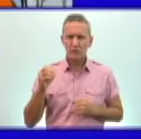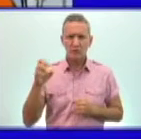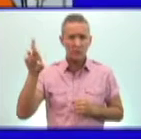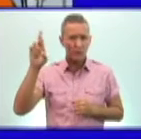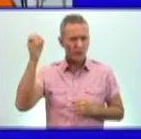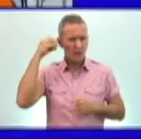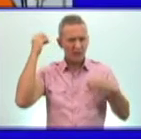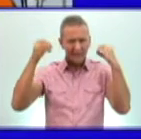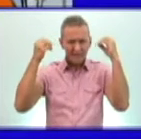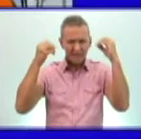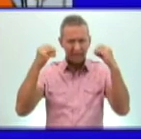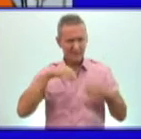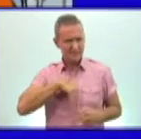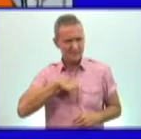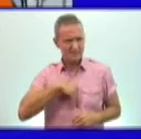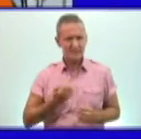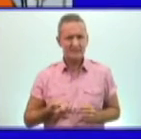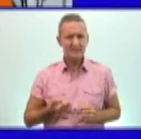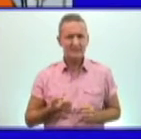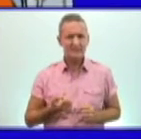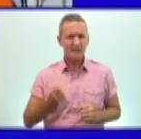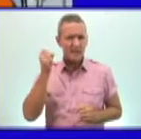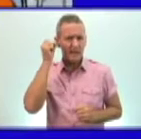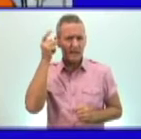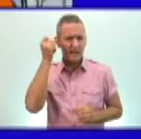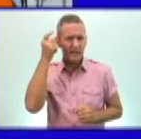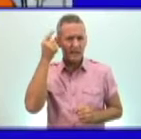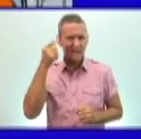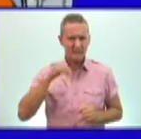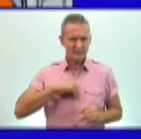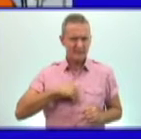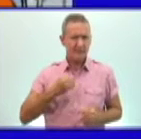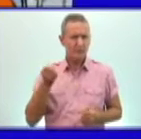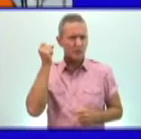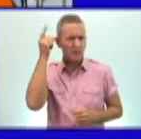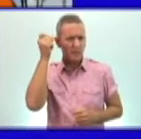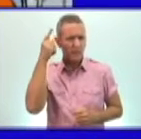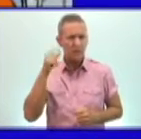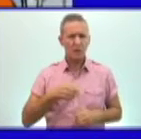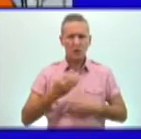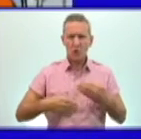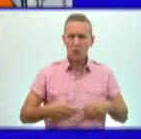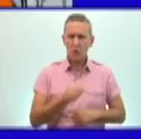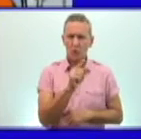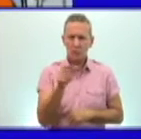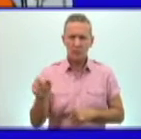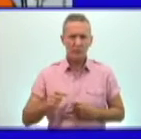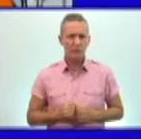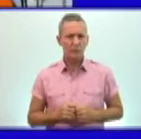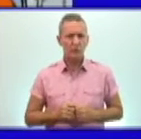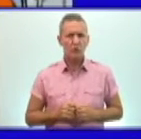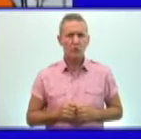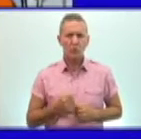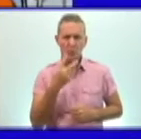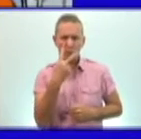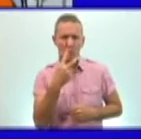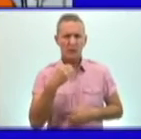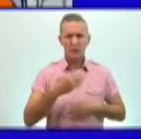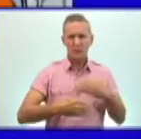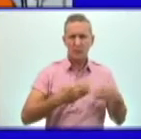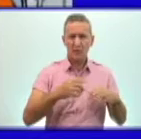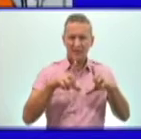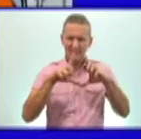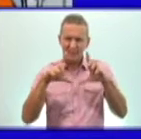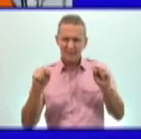el sentimiento, la experiencia en los problemas humanos? ¿Cómo abordamos ese proceso, ese